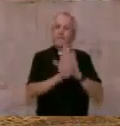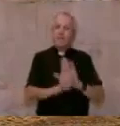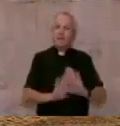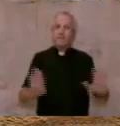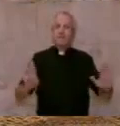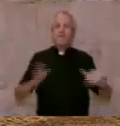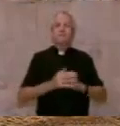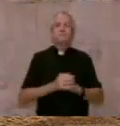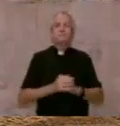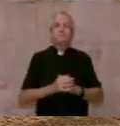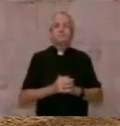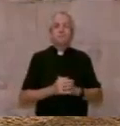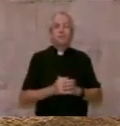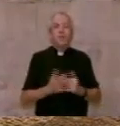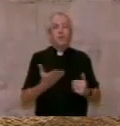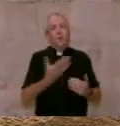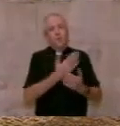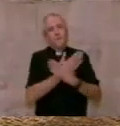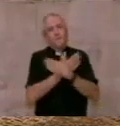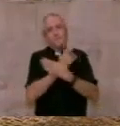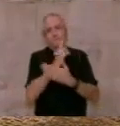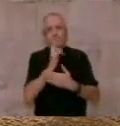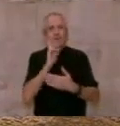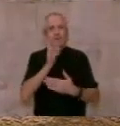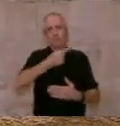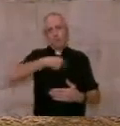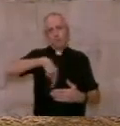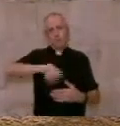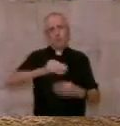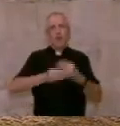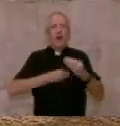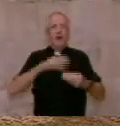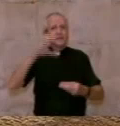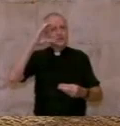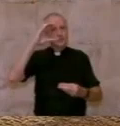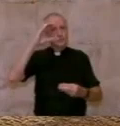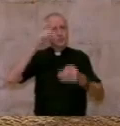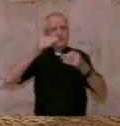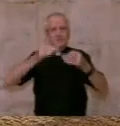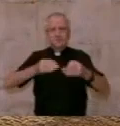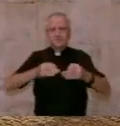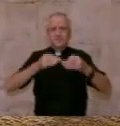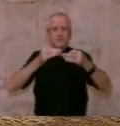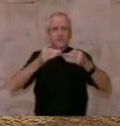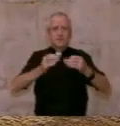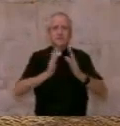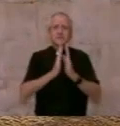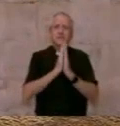Finalment, o Mare nostra, feu que escolti sempre